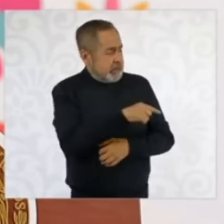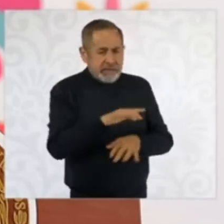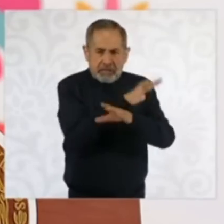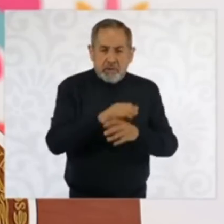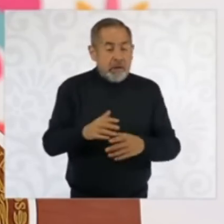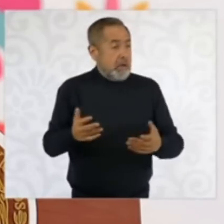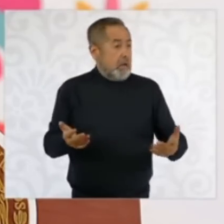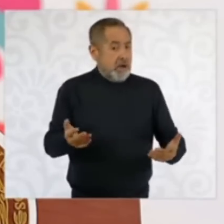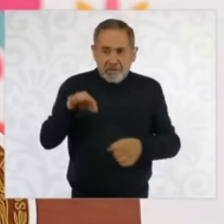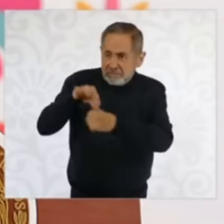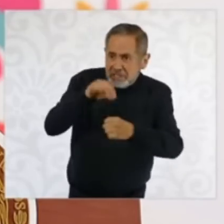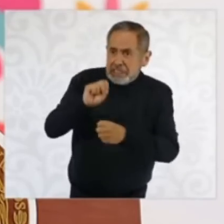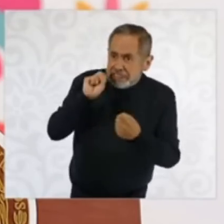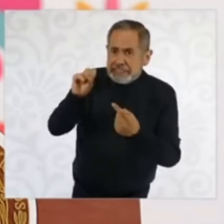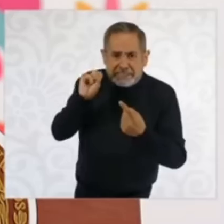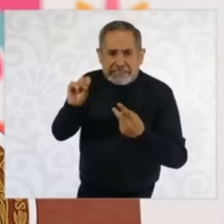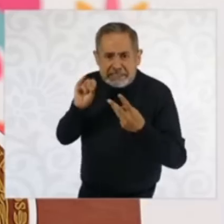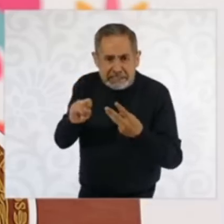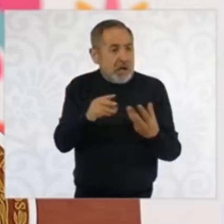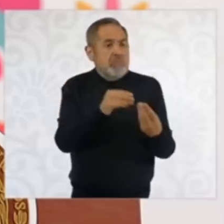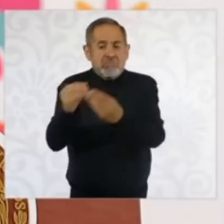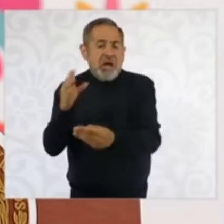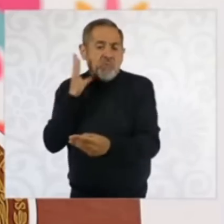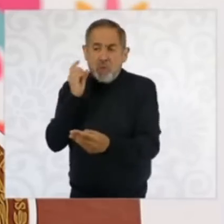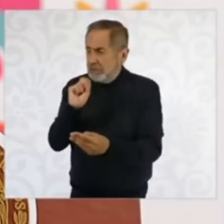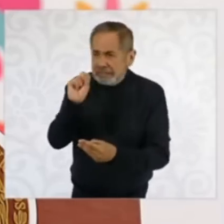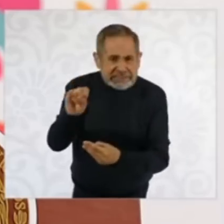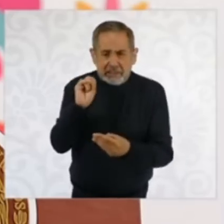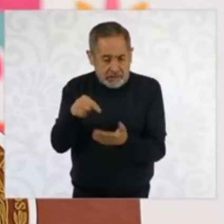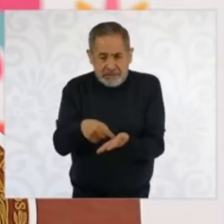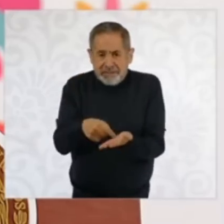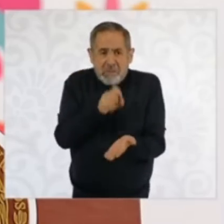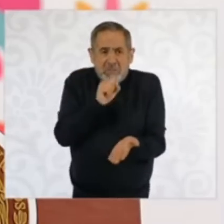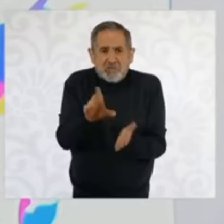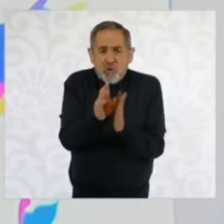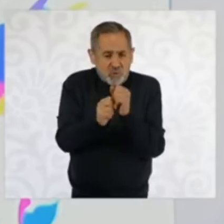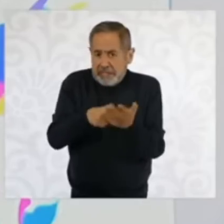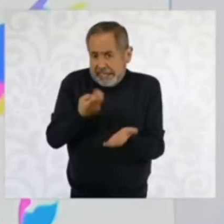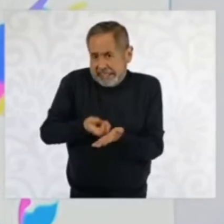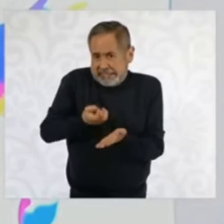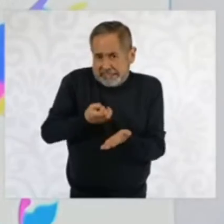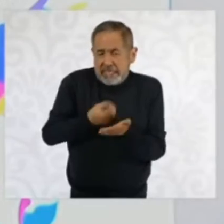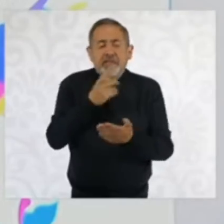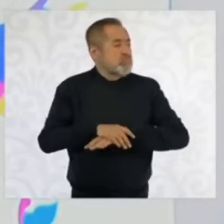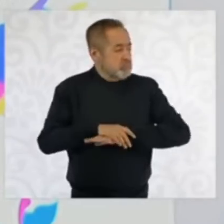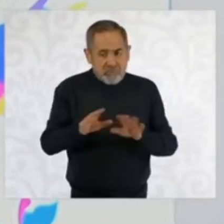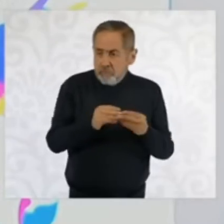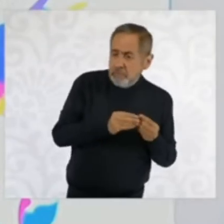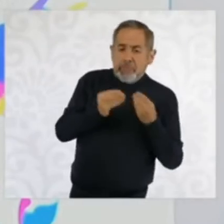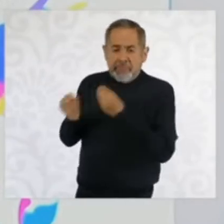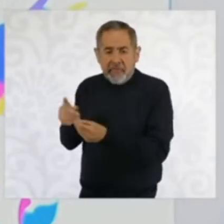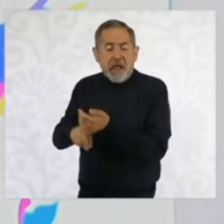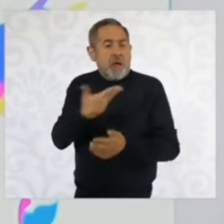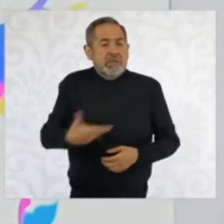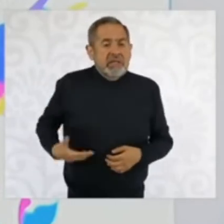Se valida la reforma constitucional en el Congreso, tal cual lo dice la Constitución. Se lo envían al presidente